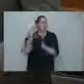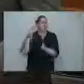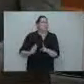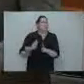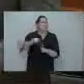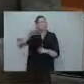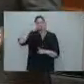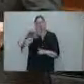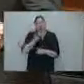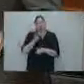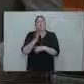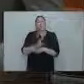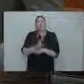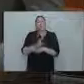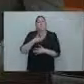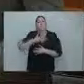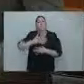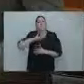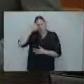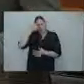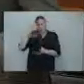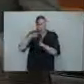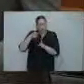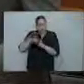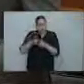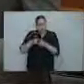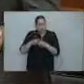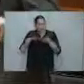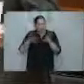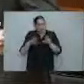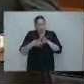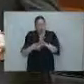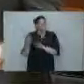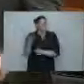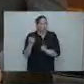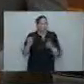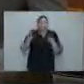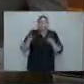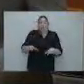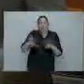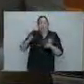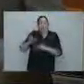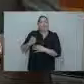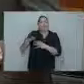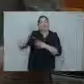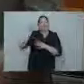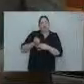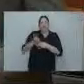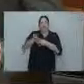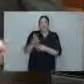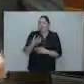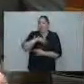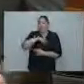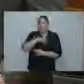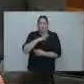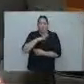del Grupo Popular comparte los mismos objetivos que nuestro grupo en un asunto como este, a pesar de eso no puedo apoyar esta iniciativa, no puedo apoyar esta moción